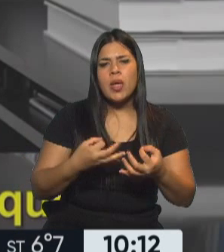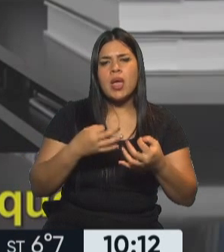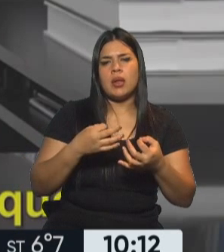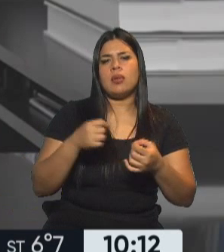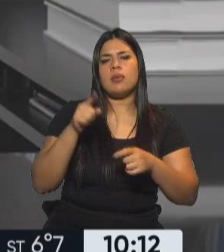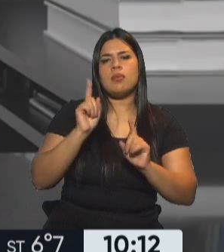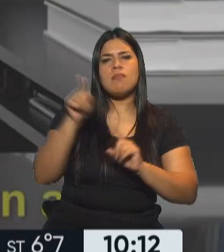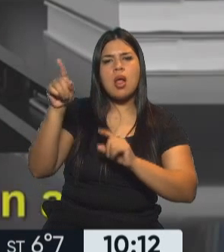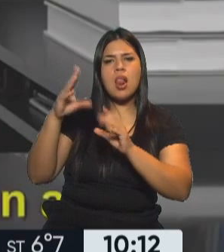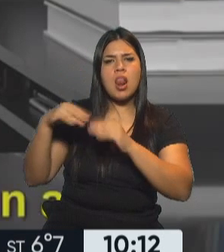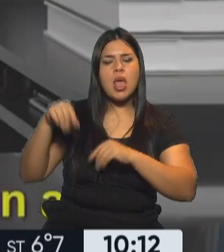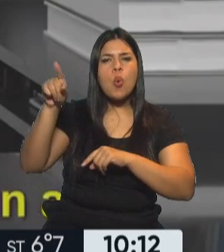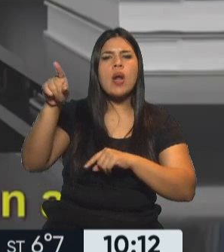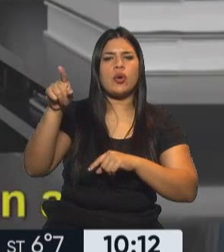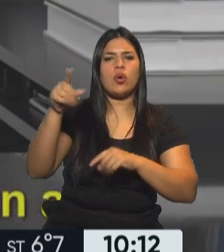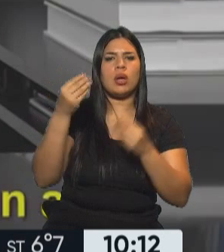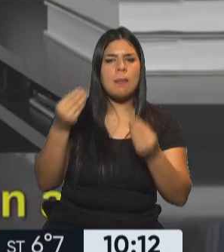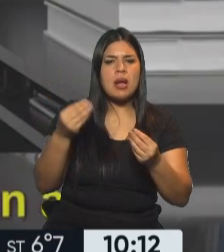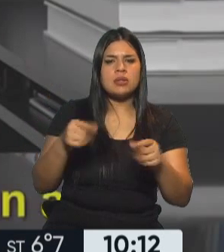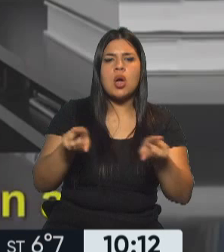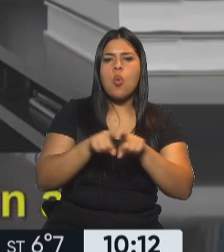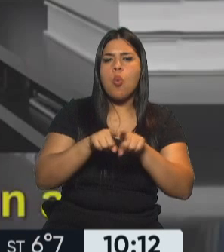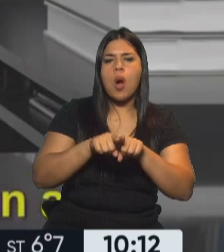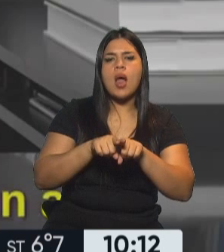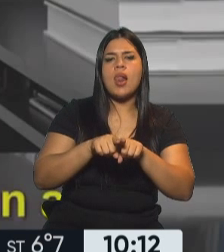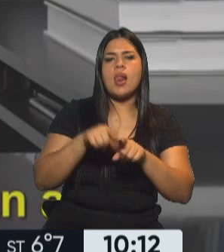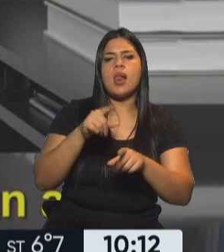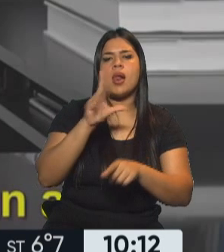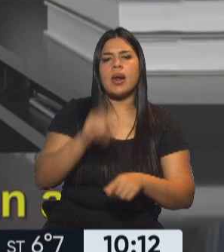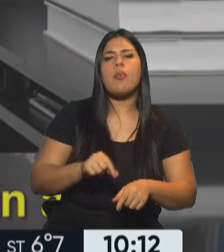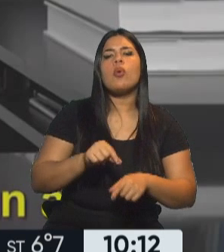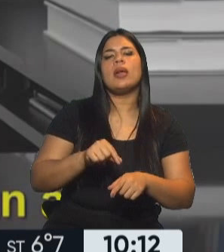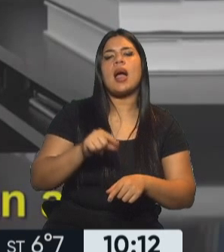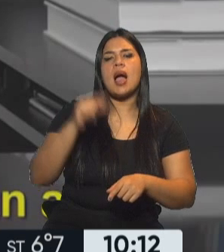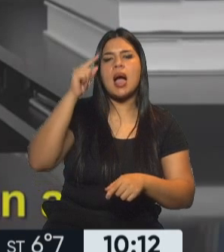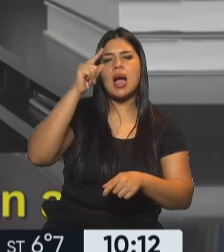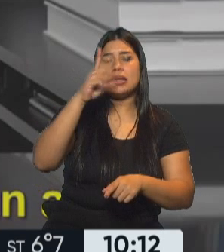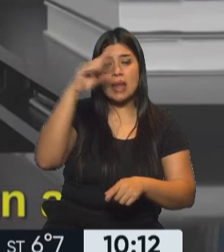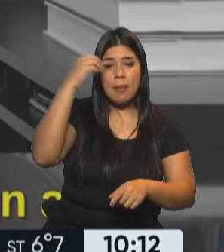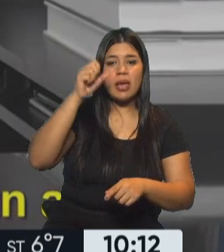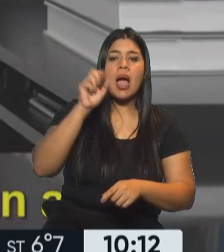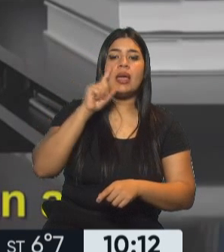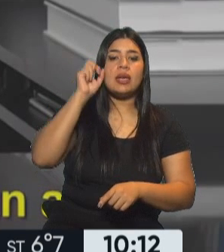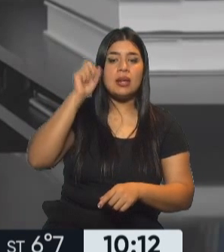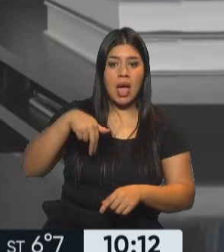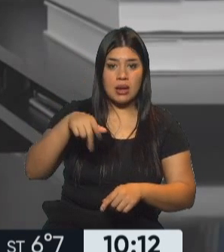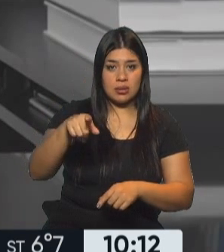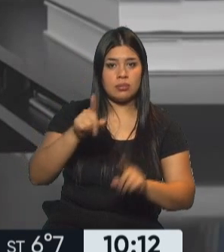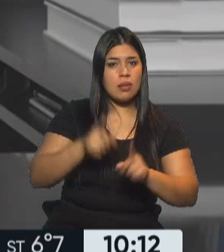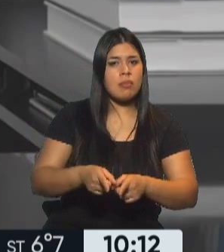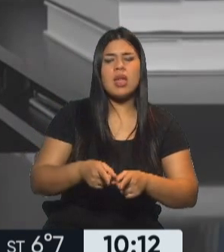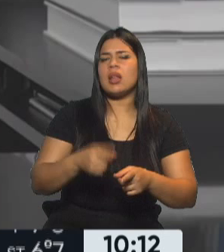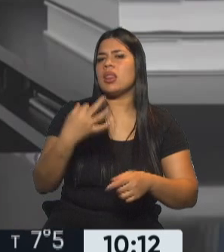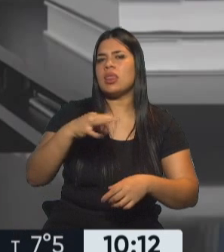el Líbano como la República Islámica de Irán se avengan a cumplir con los reclamos de la justicia argentina y